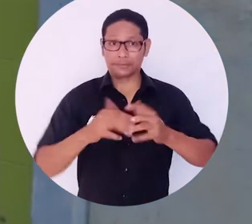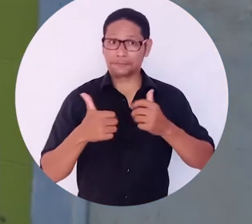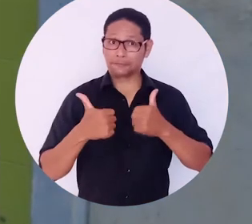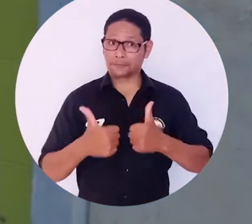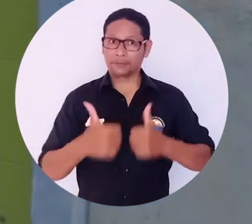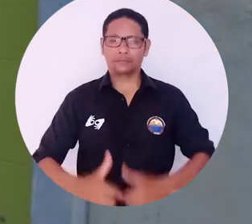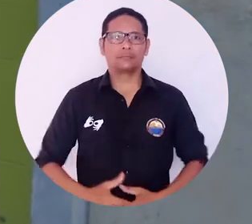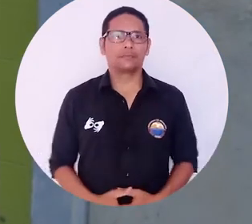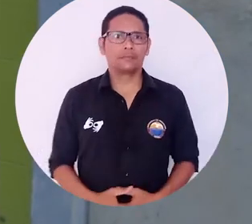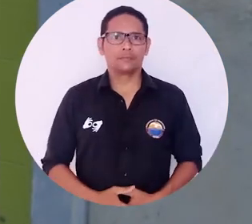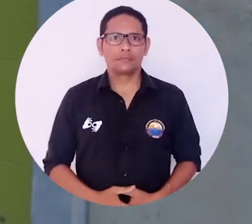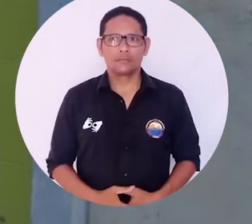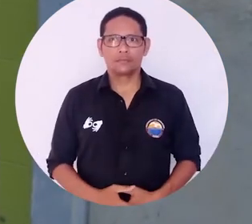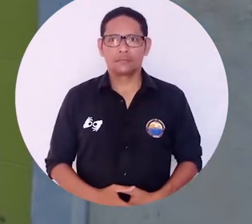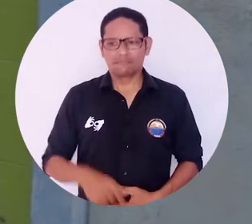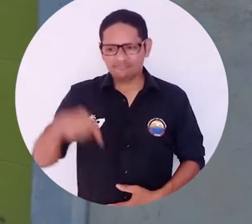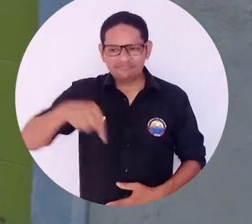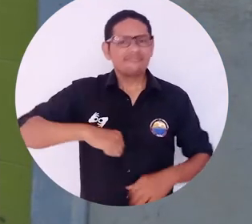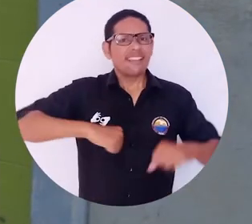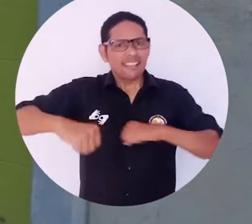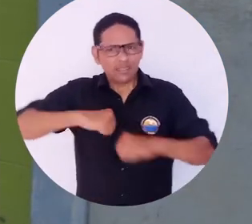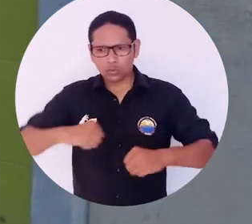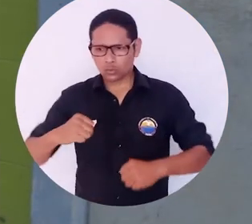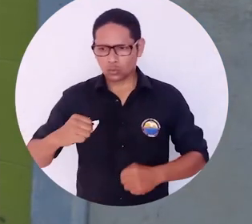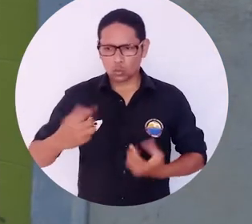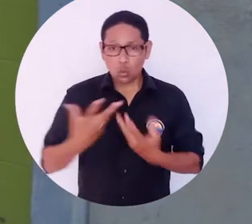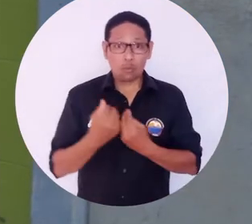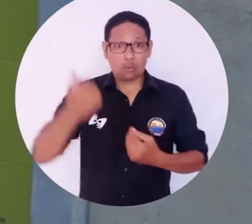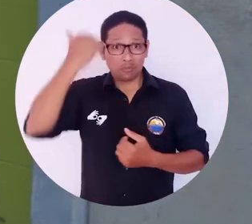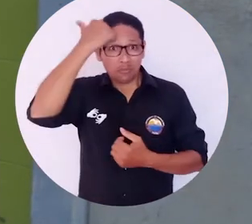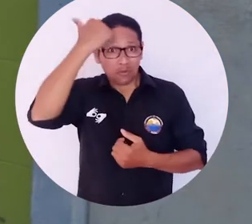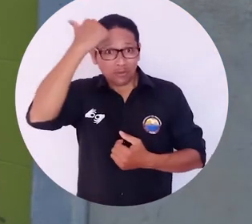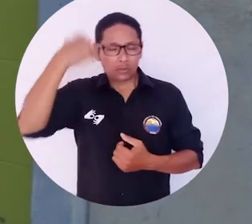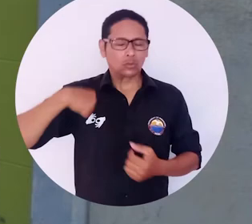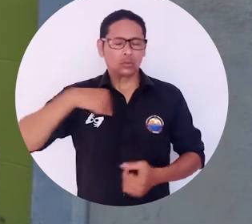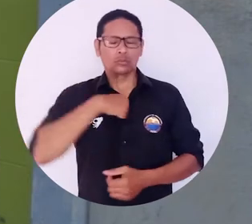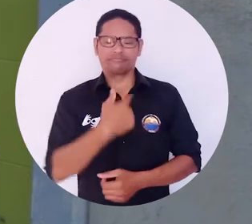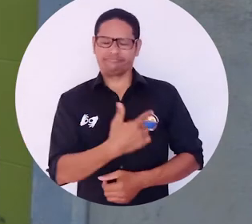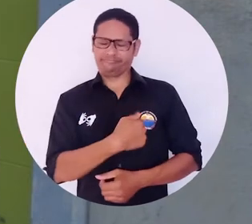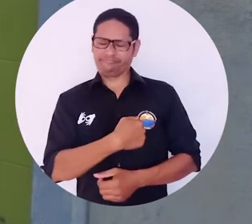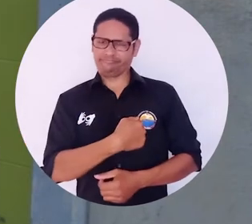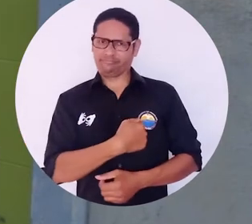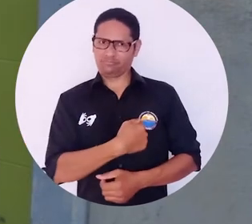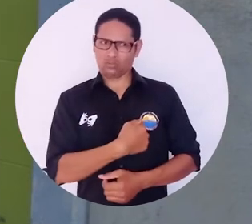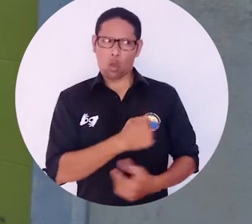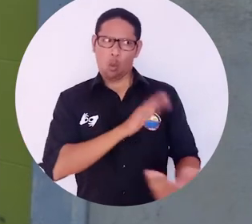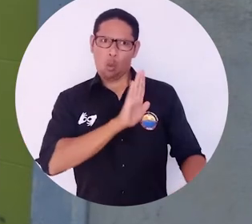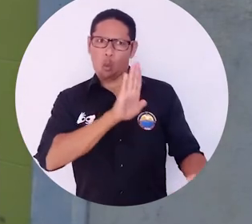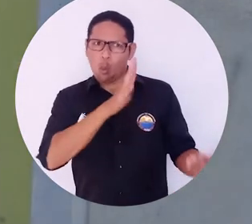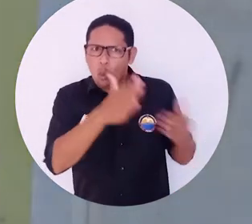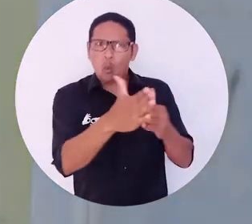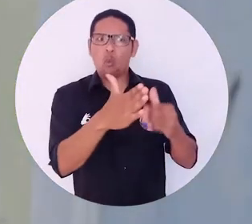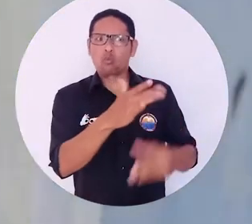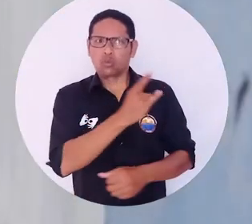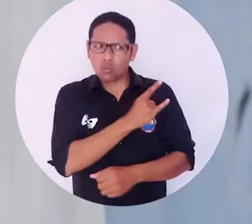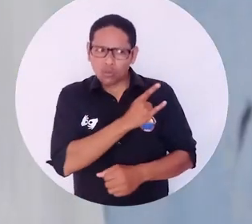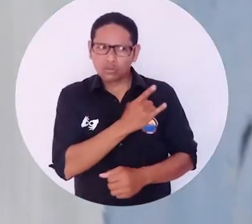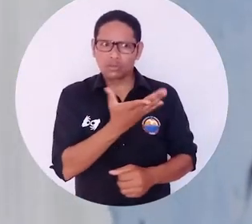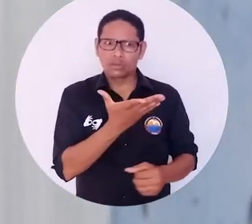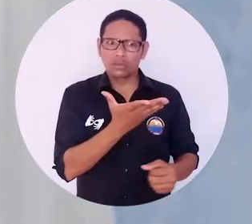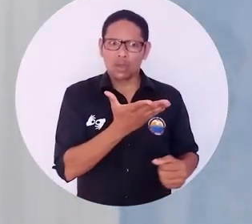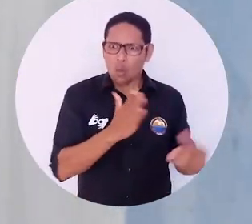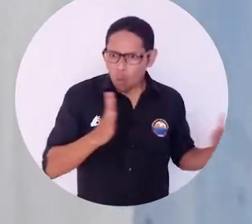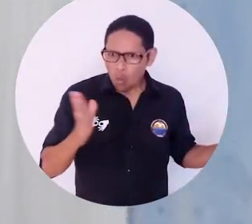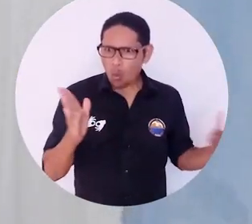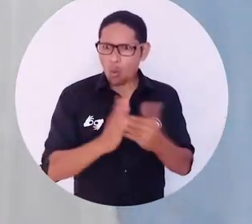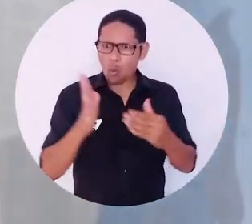actividad simbólica surgió por iniciativa de un grupo de profesores quienes consideramos que estos actos van en contra de la academia, van en contra de la